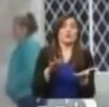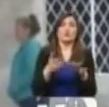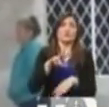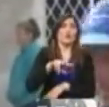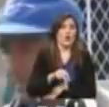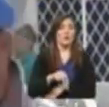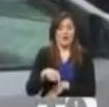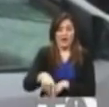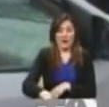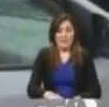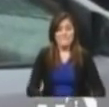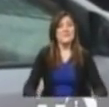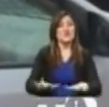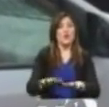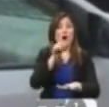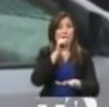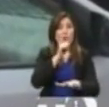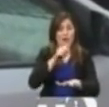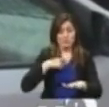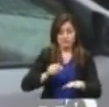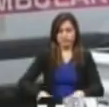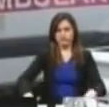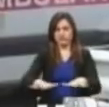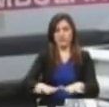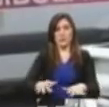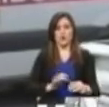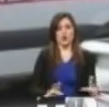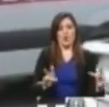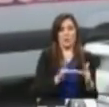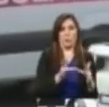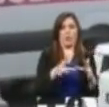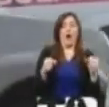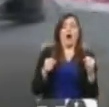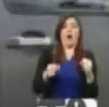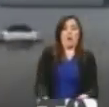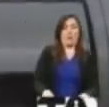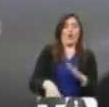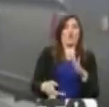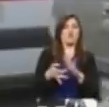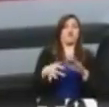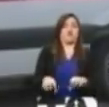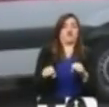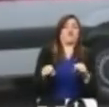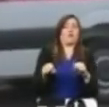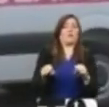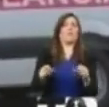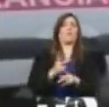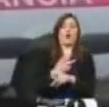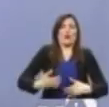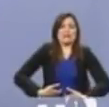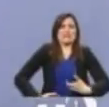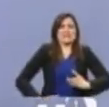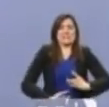embargo, el piso mojado incrementó el choque eléctrico que afectó sus órganos internos, provocando el fatal accidente mientras cumplía sus tareas de